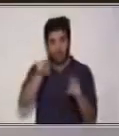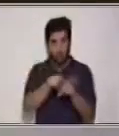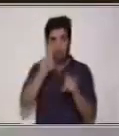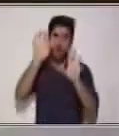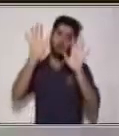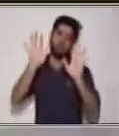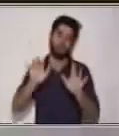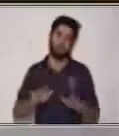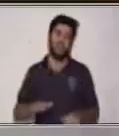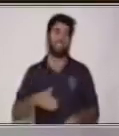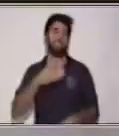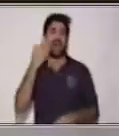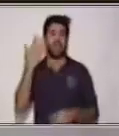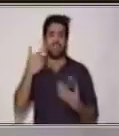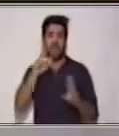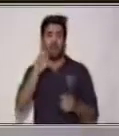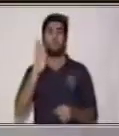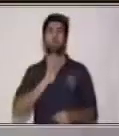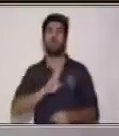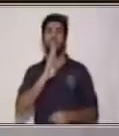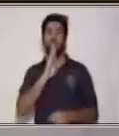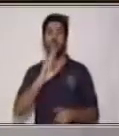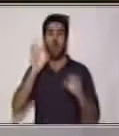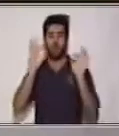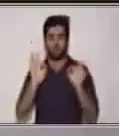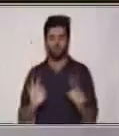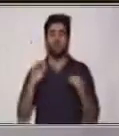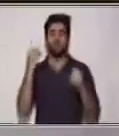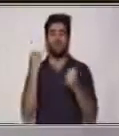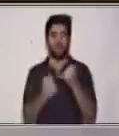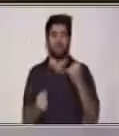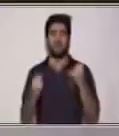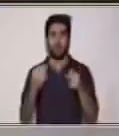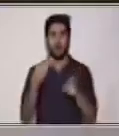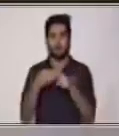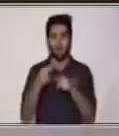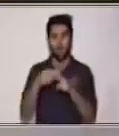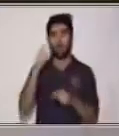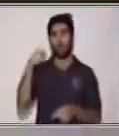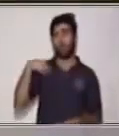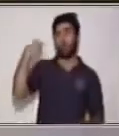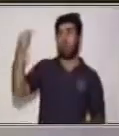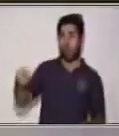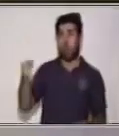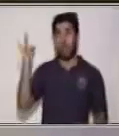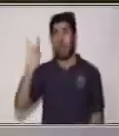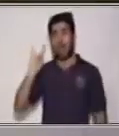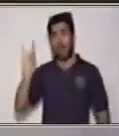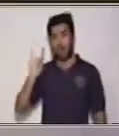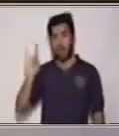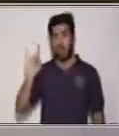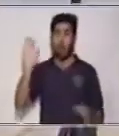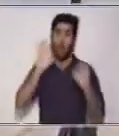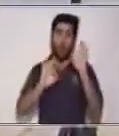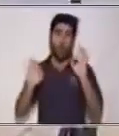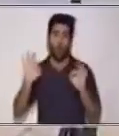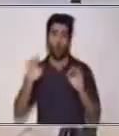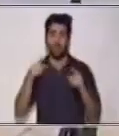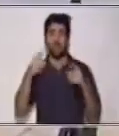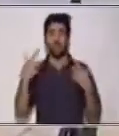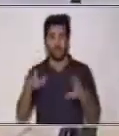vas a cerrar la carrera de bachillerato y estás próximo o ya posiblemente estás escribiendo